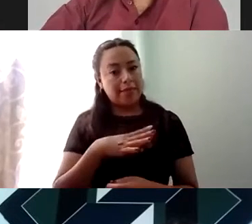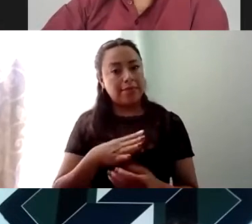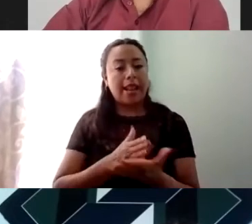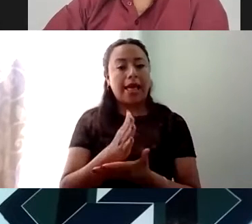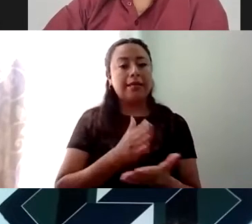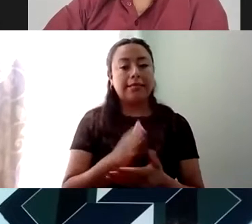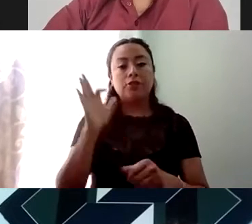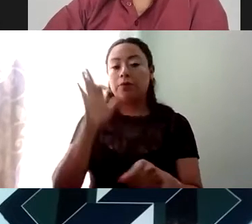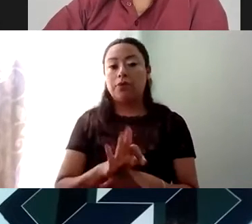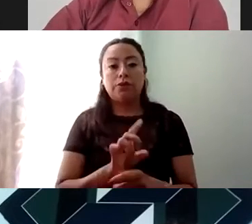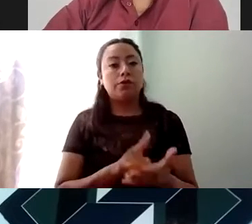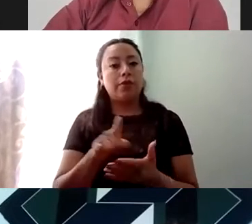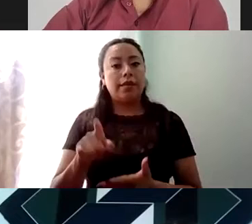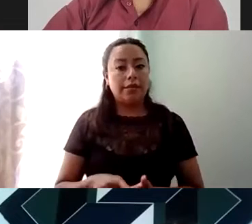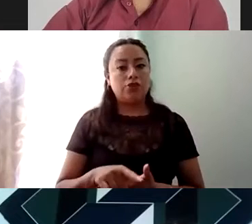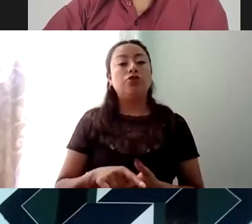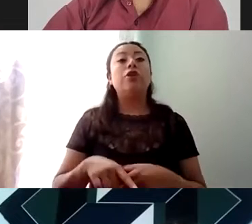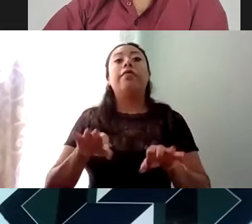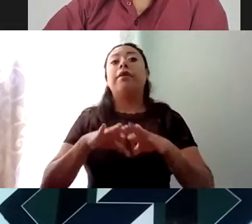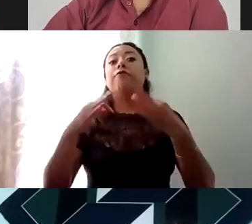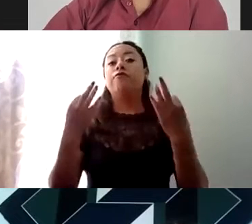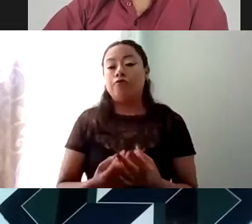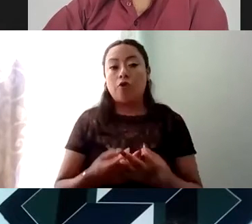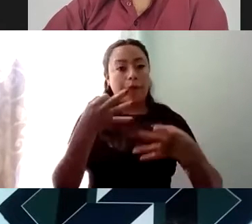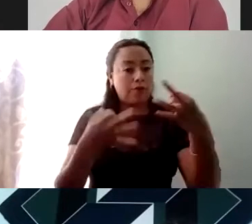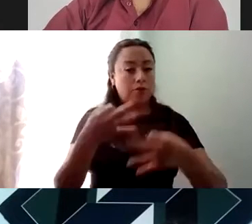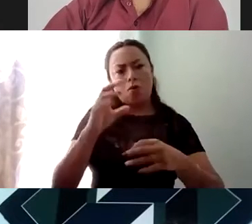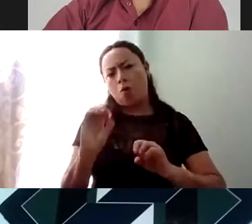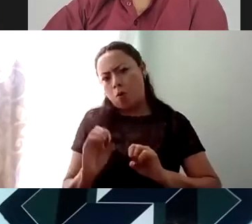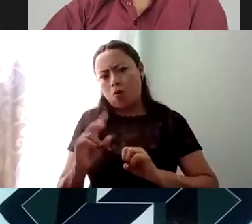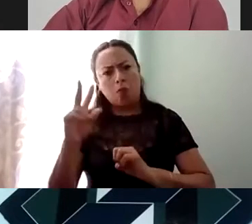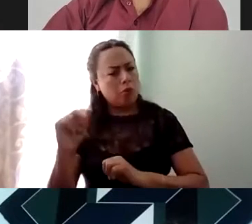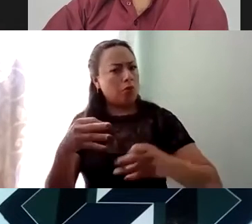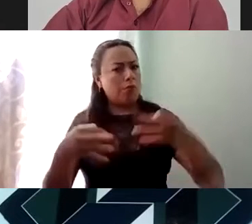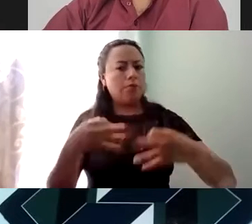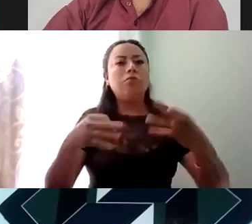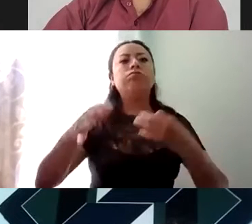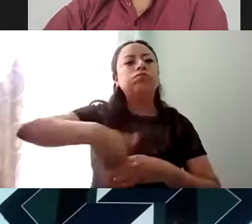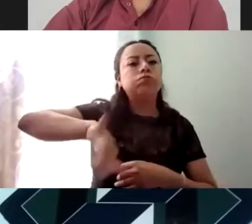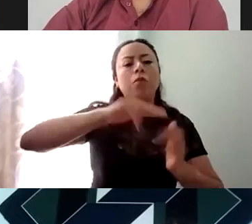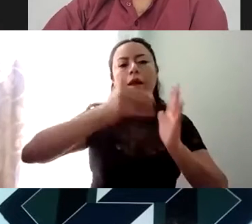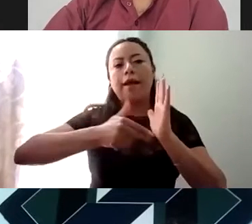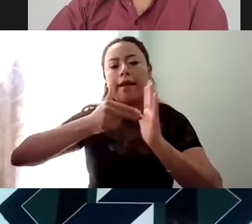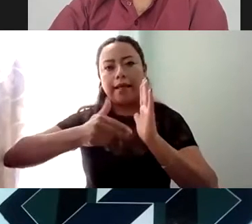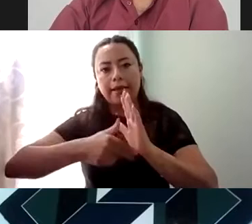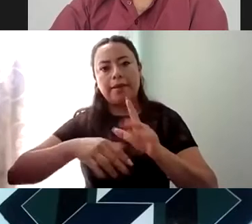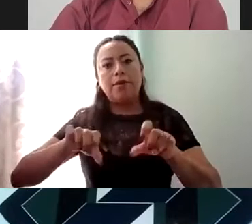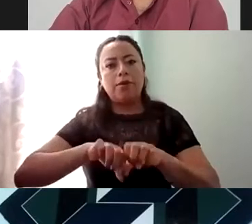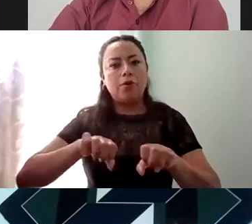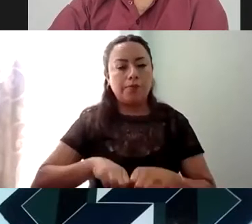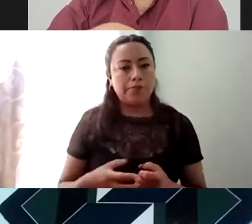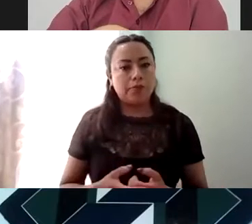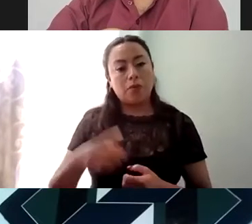tanto por la vía jurisdiccional como la vía no jurisdiccional. Hay que buscar herramientas y mecanismos públicos en los cuales la